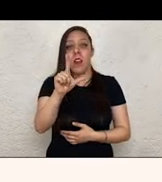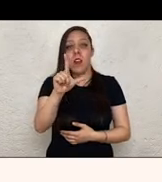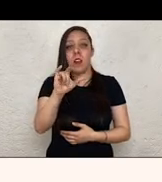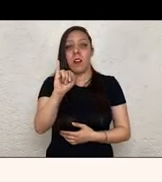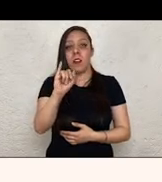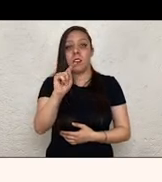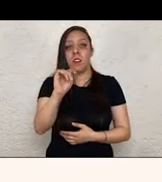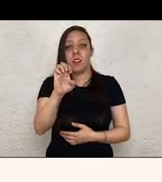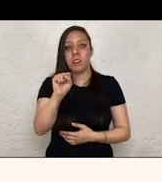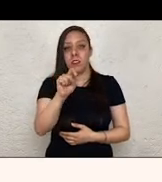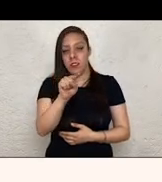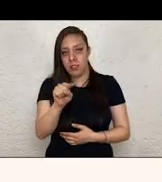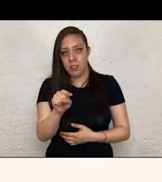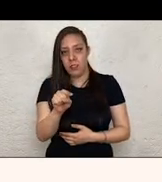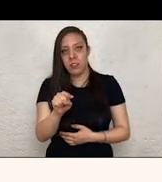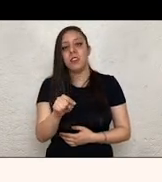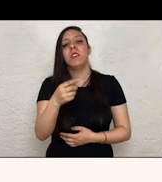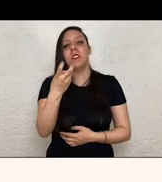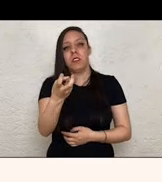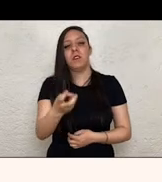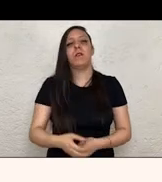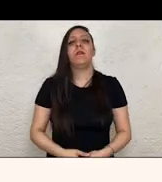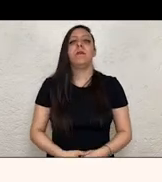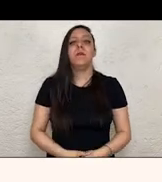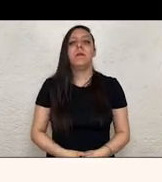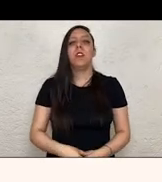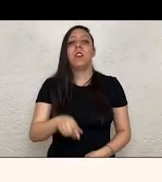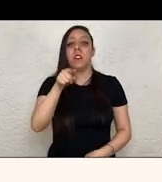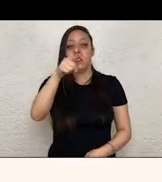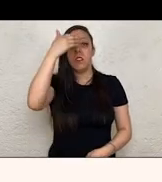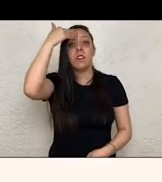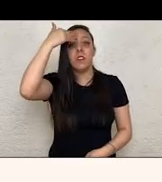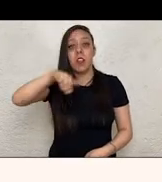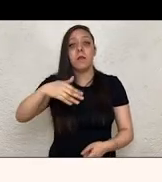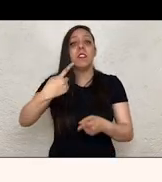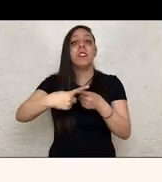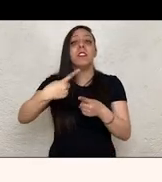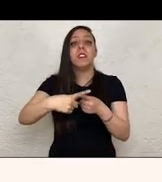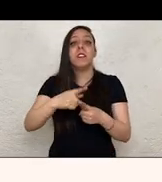padre de ella hubiera sido un teacli, es decir, un señor